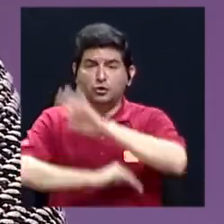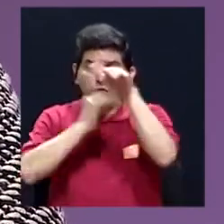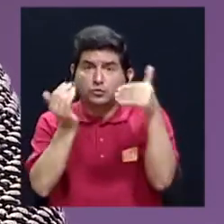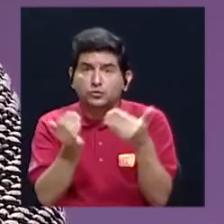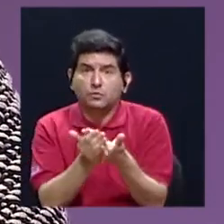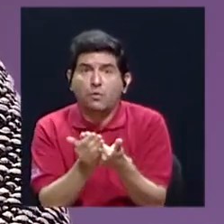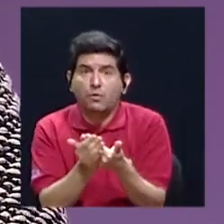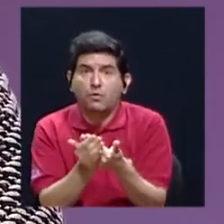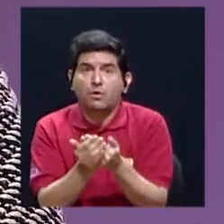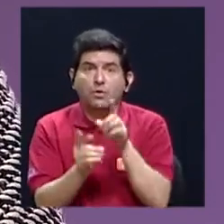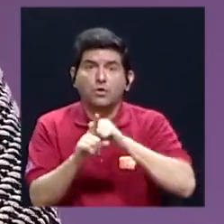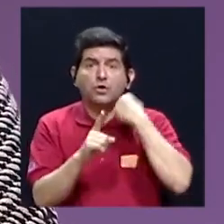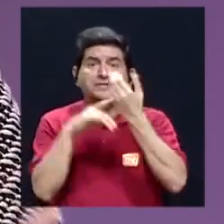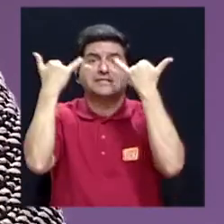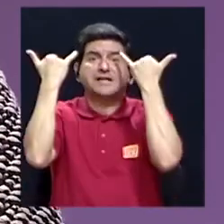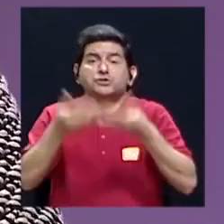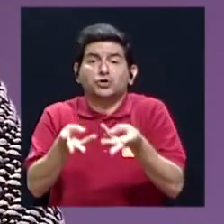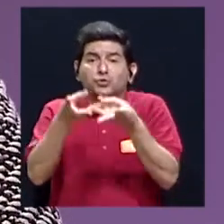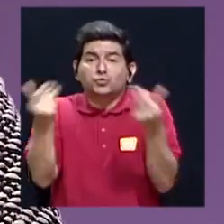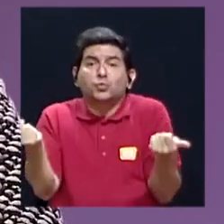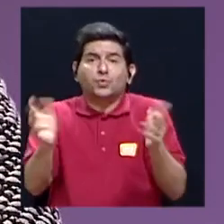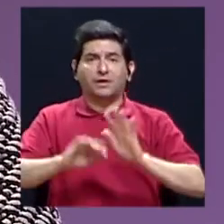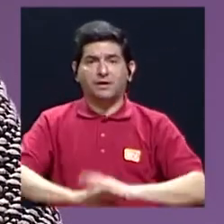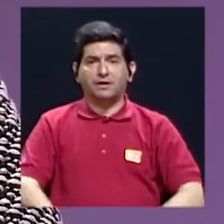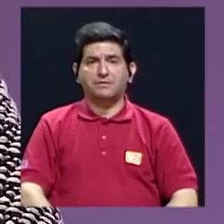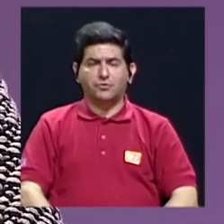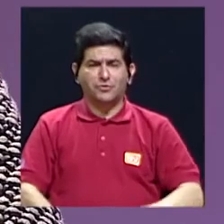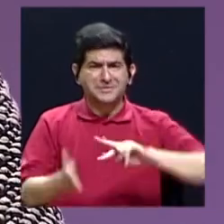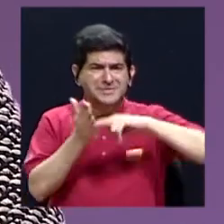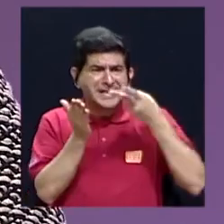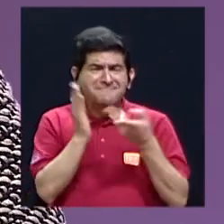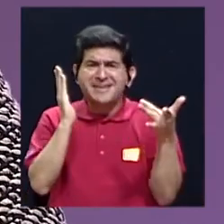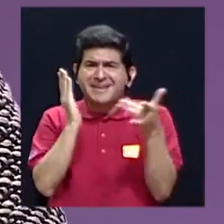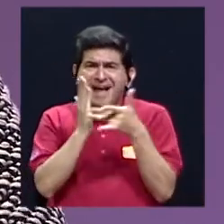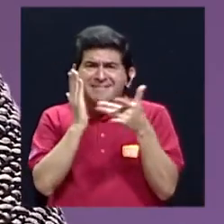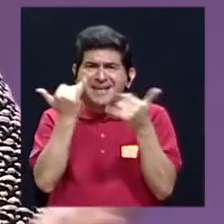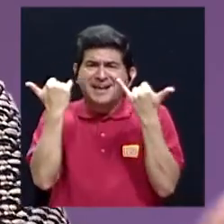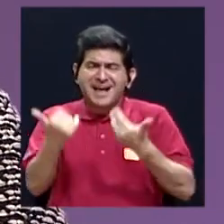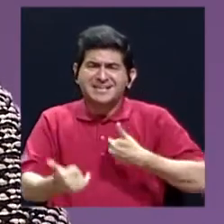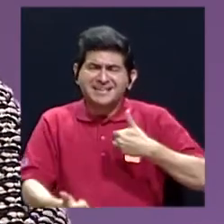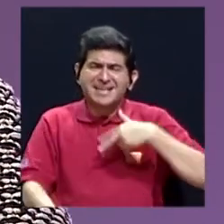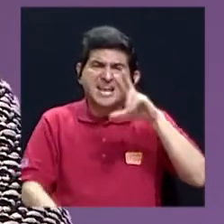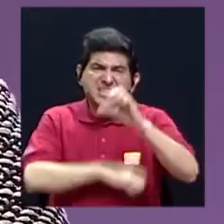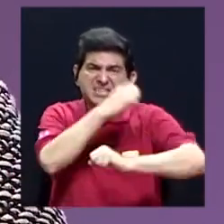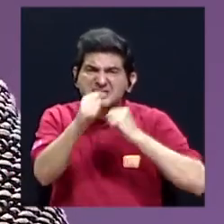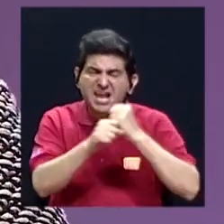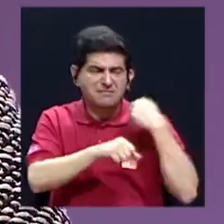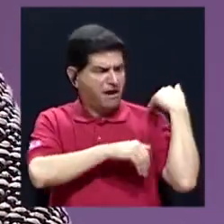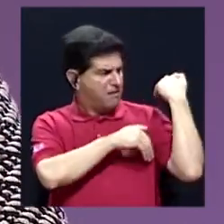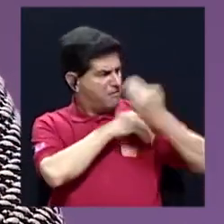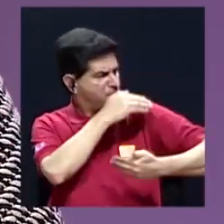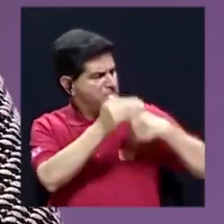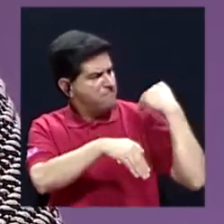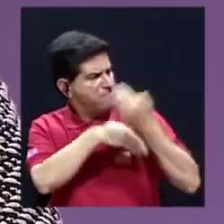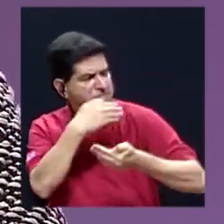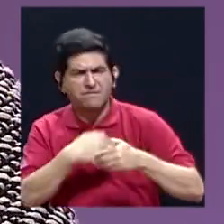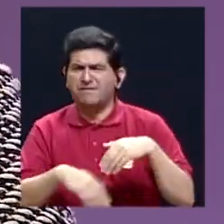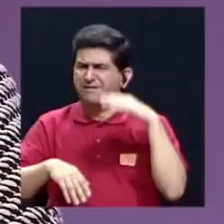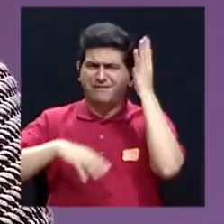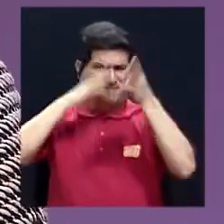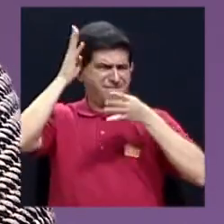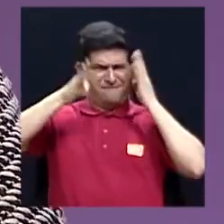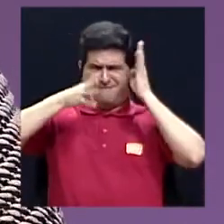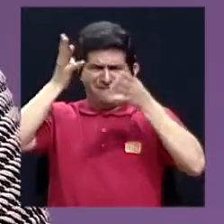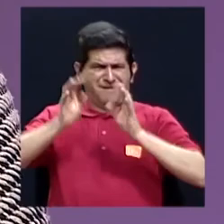todo cuando esto ya está resuelto. O sea, estamos hablando de una técnica que tiene 30 años de evolución. No hay que